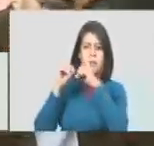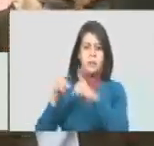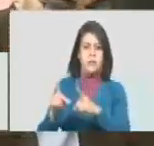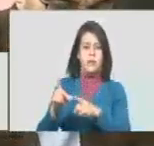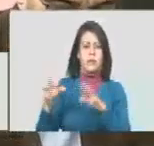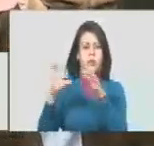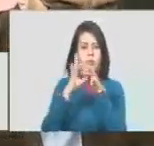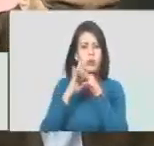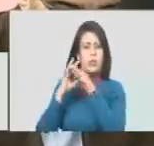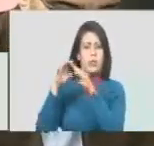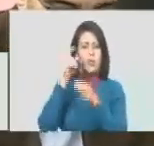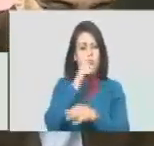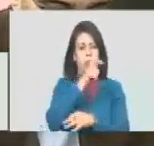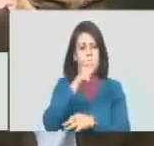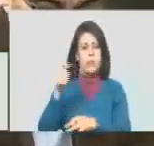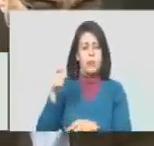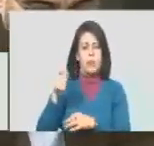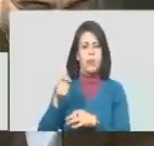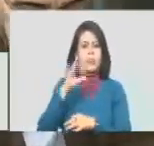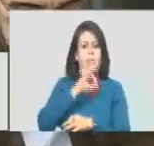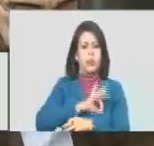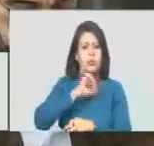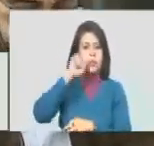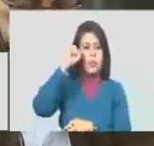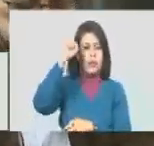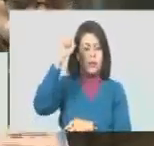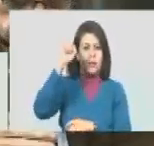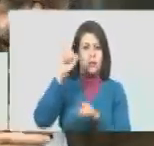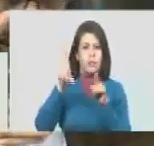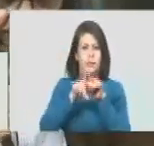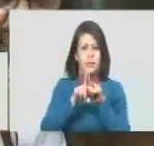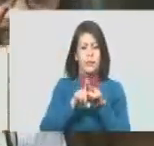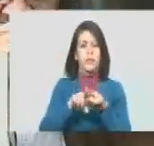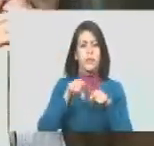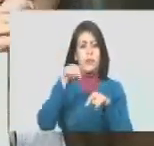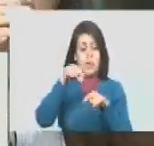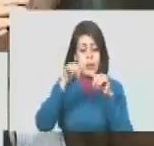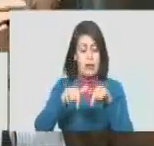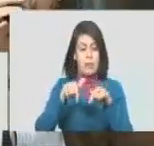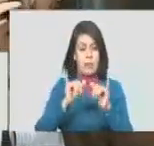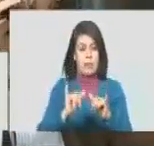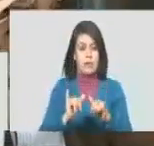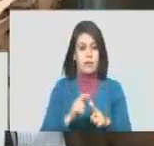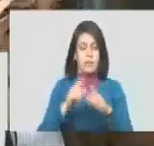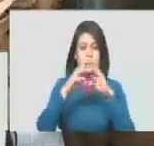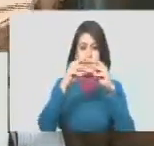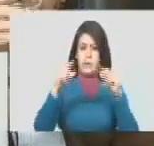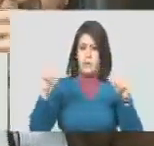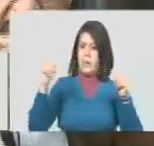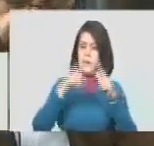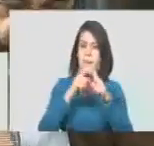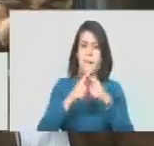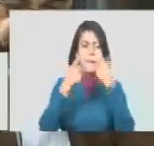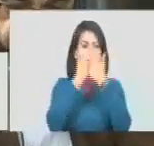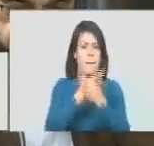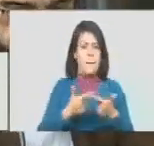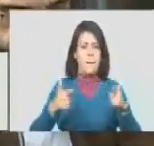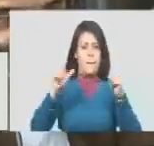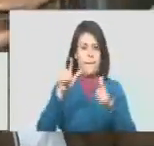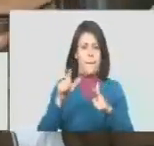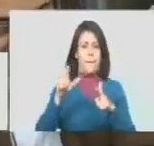de la unidad de los pueblos, que es el modelo del socialismo. Así que desde aquí, desde la tierra del libertador